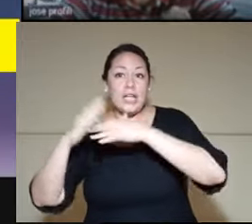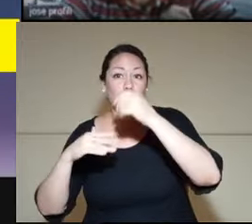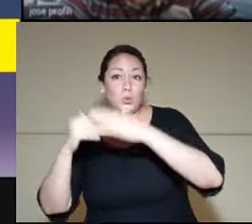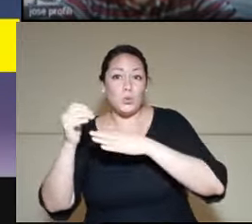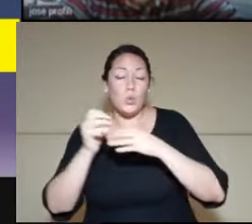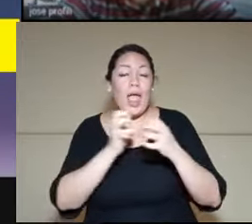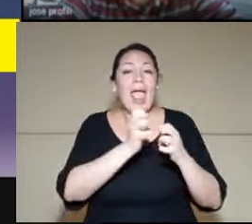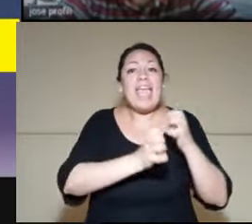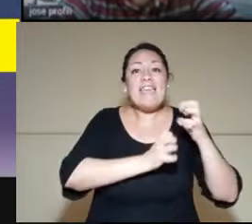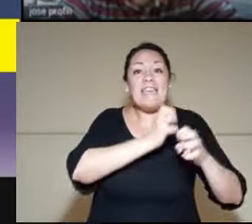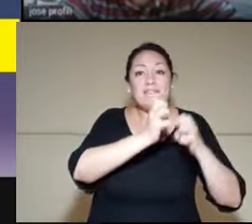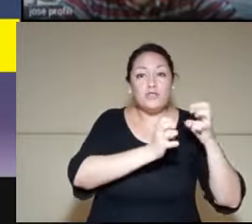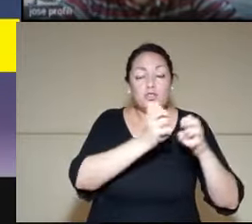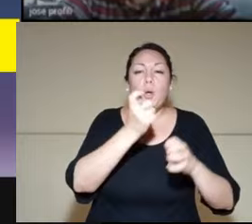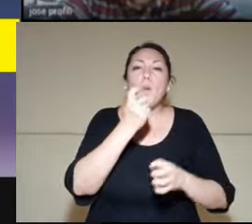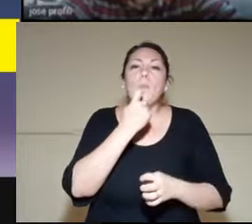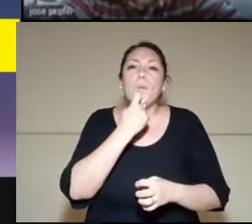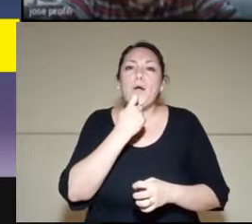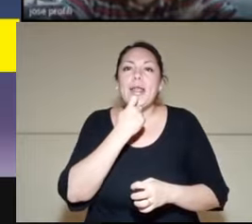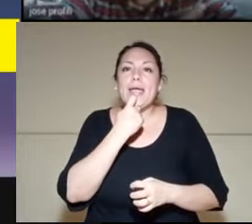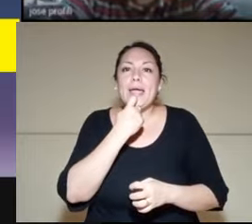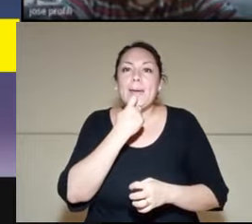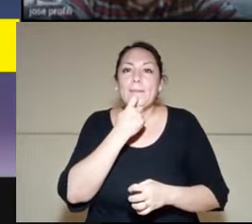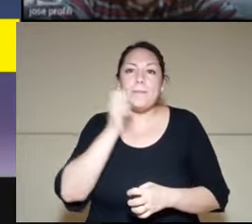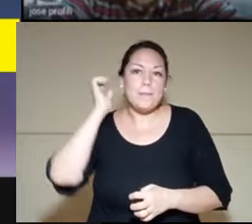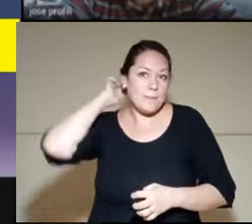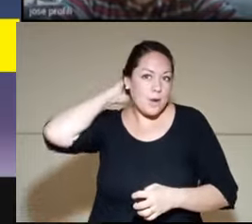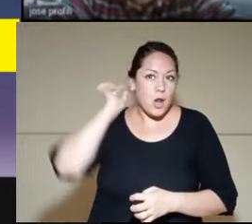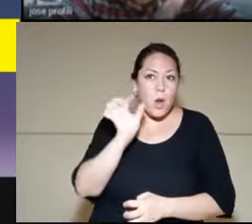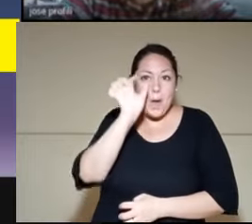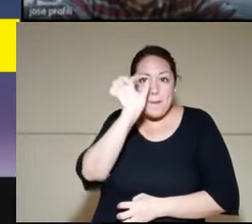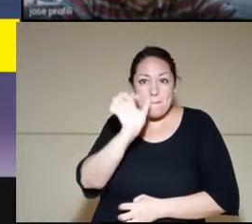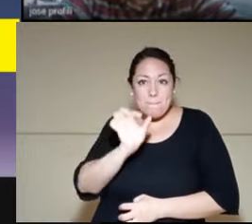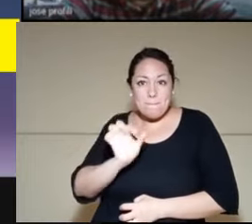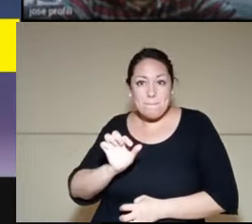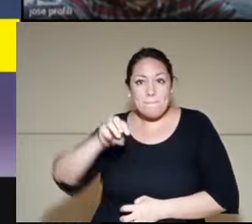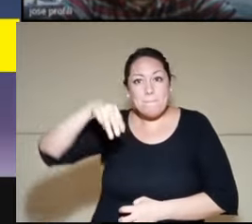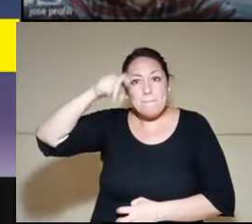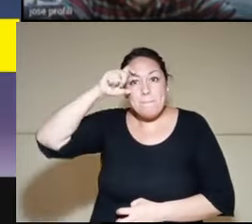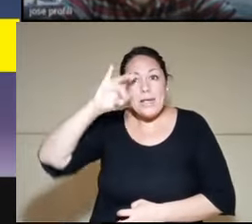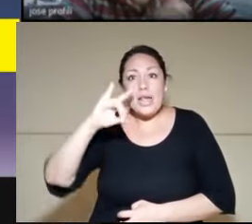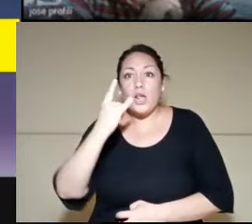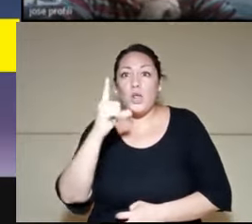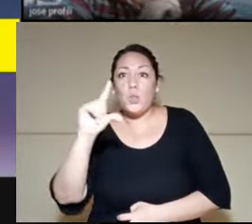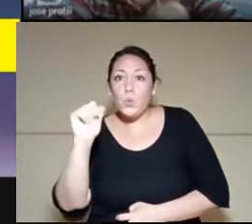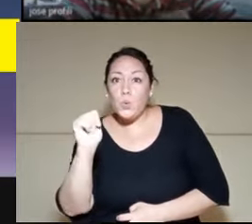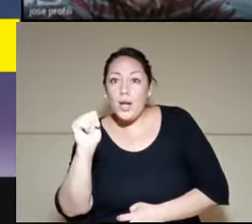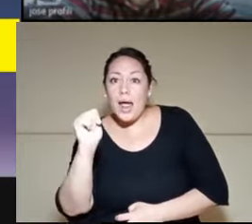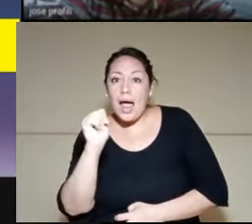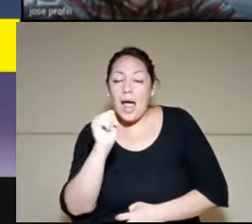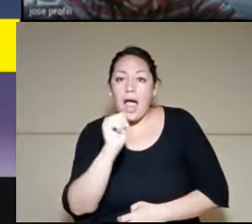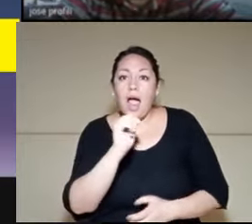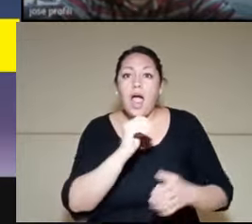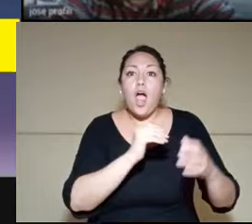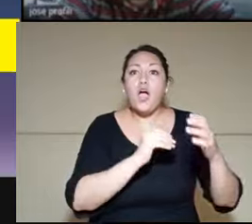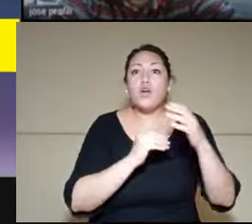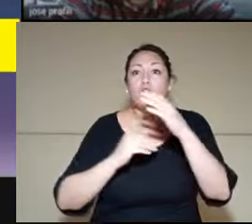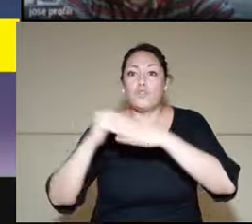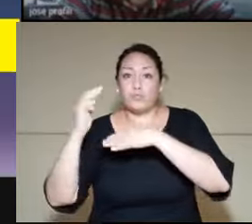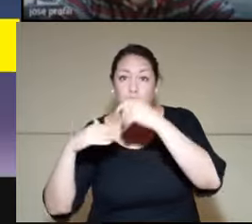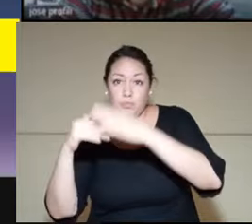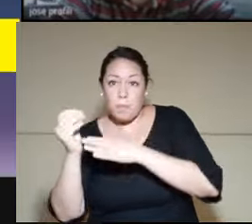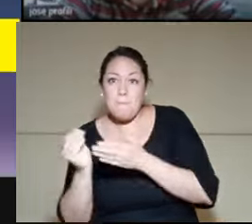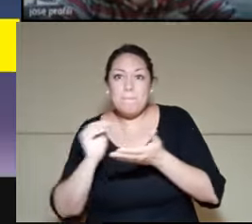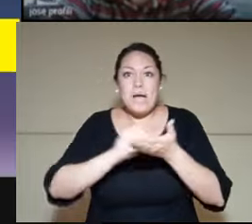la estructura y la función del órgano. Por ejemplo, van a estudiar la médula espinal, la anatomía de la médula espinal, y van a estudiar la función de la médula